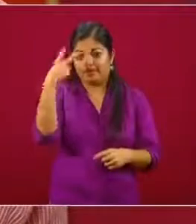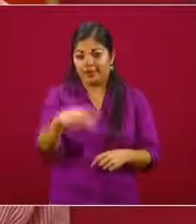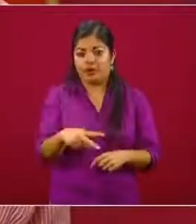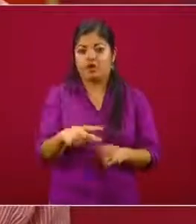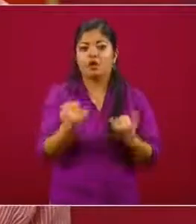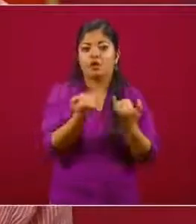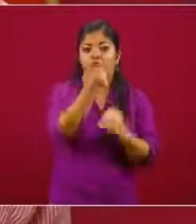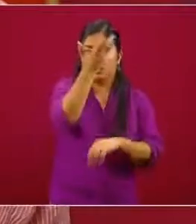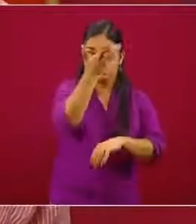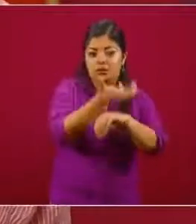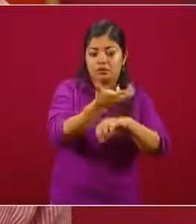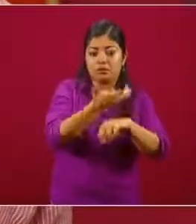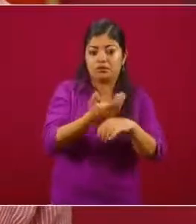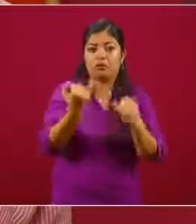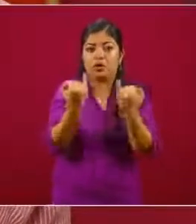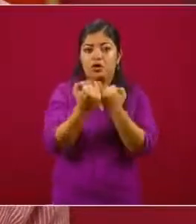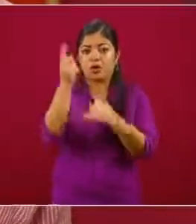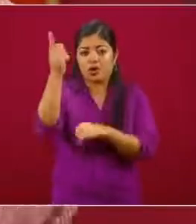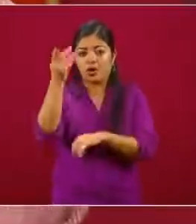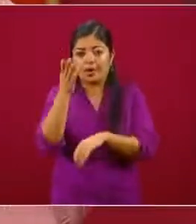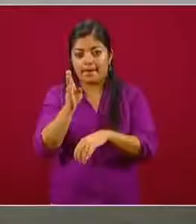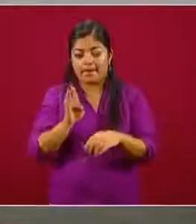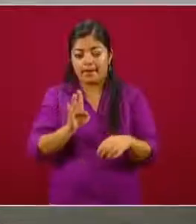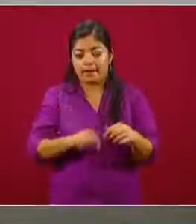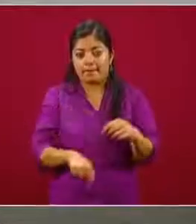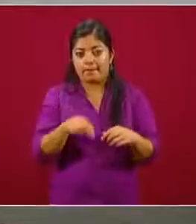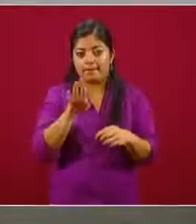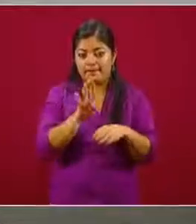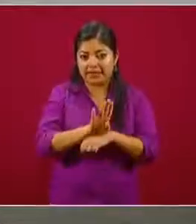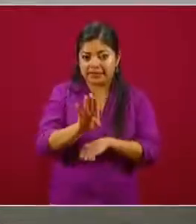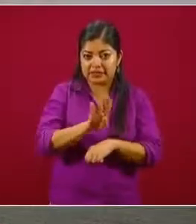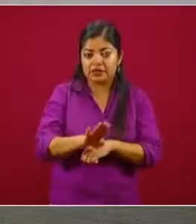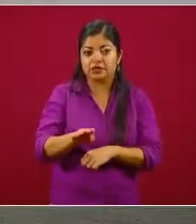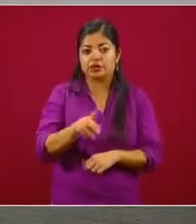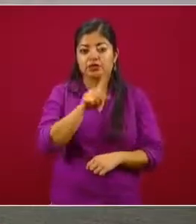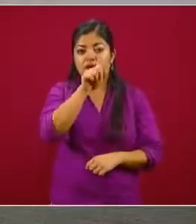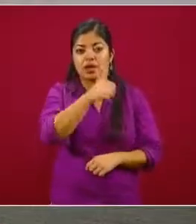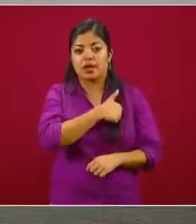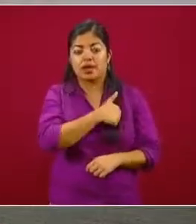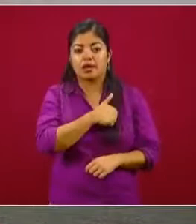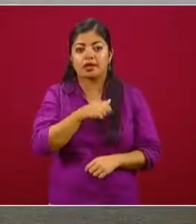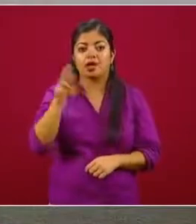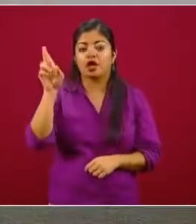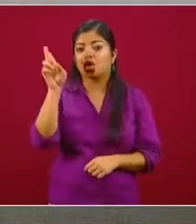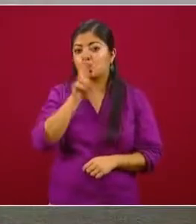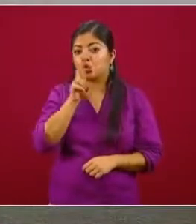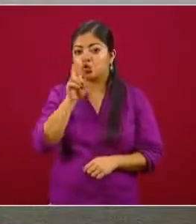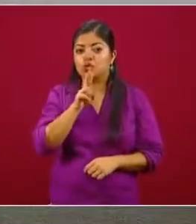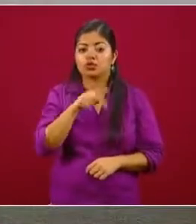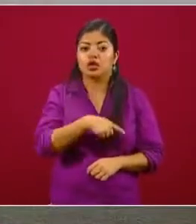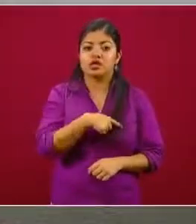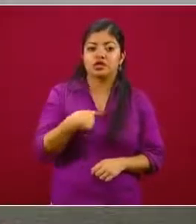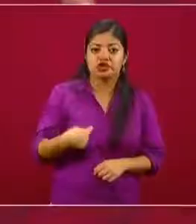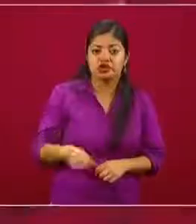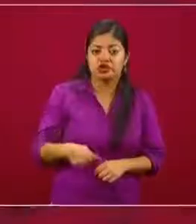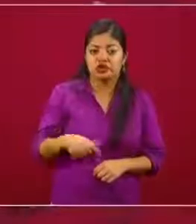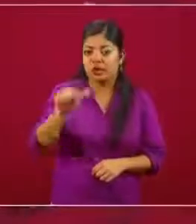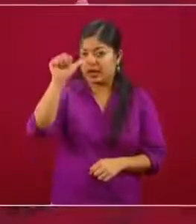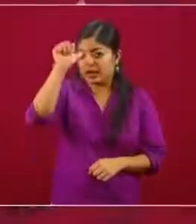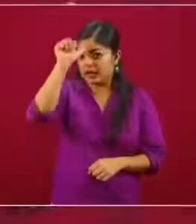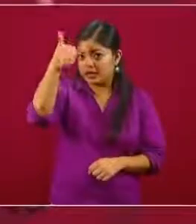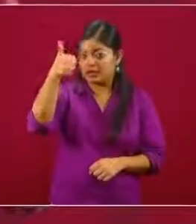Estados Unidos, como Brasil, como Canadá, como Rusia, como China, como la India, son